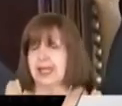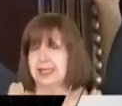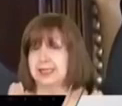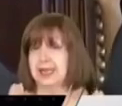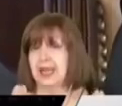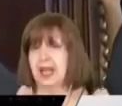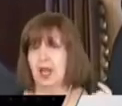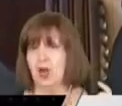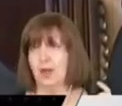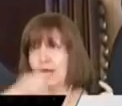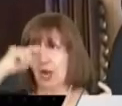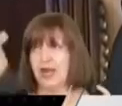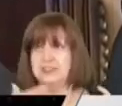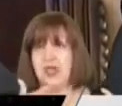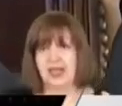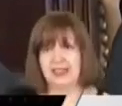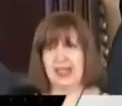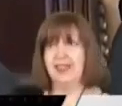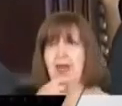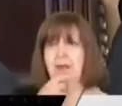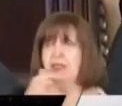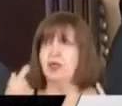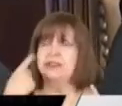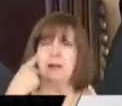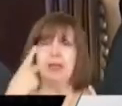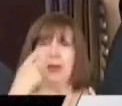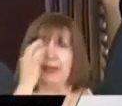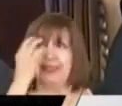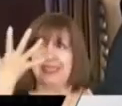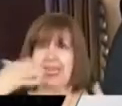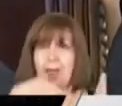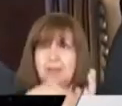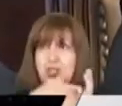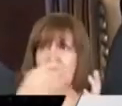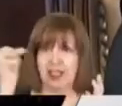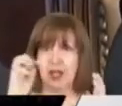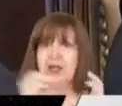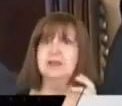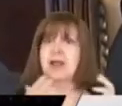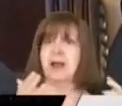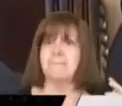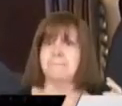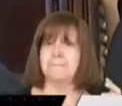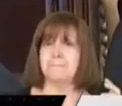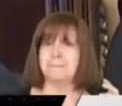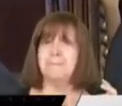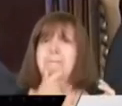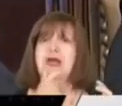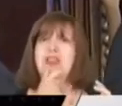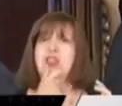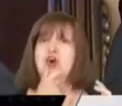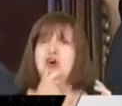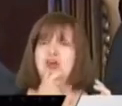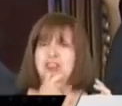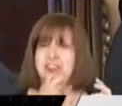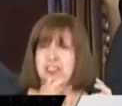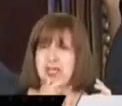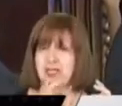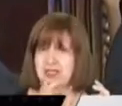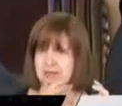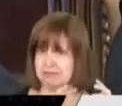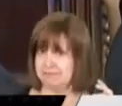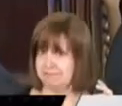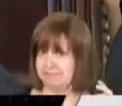gobierno nacional comprenda que esos 1023 millones son propiedad de la provincia